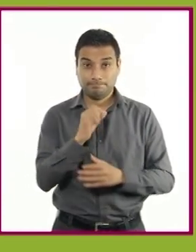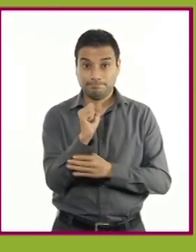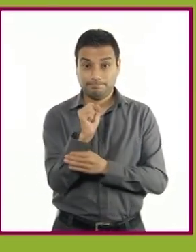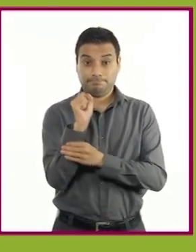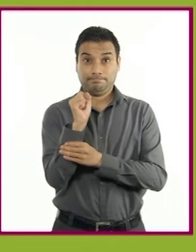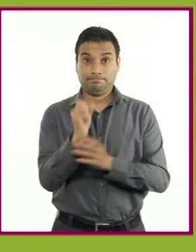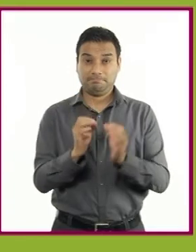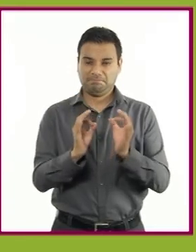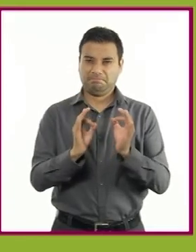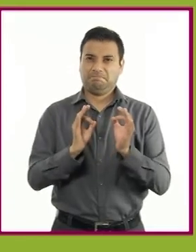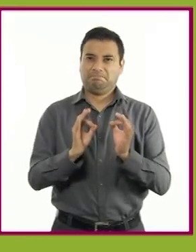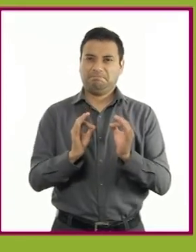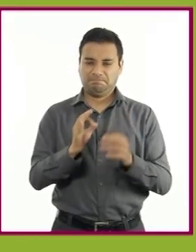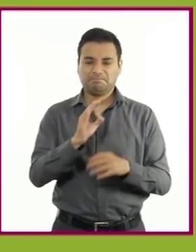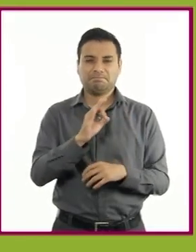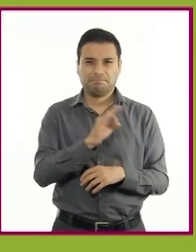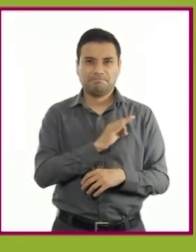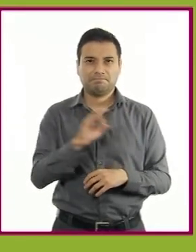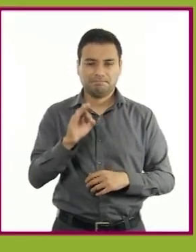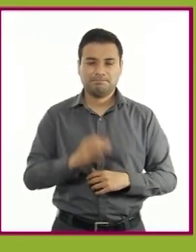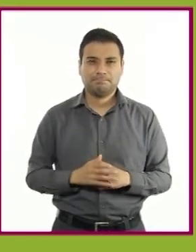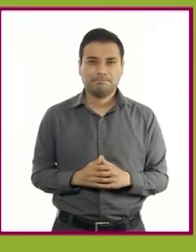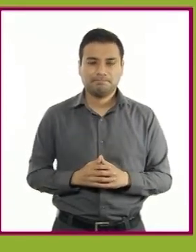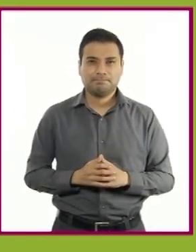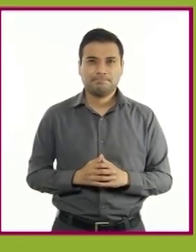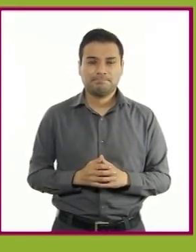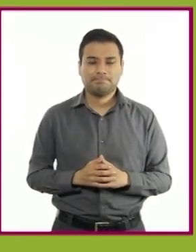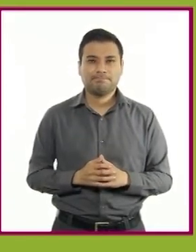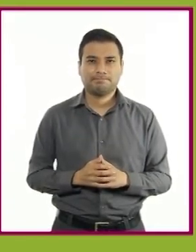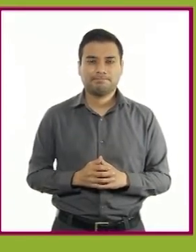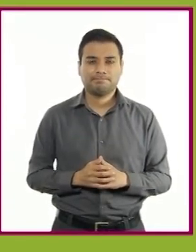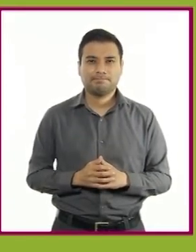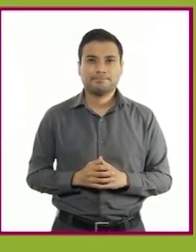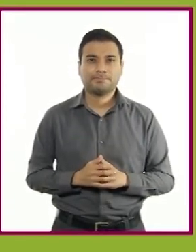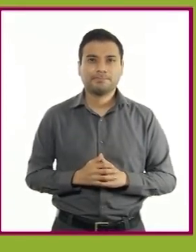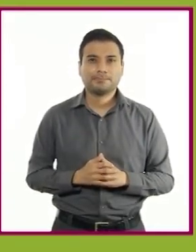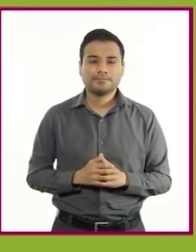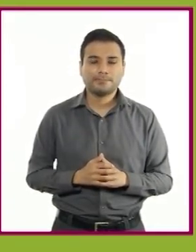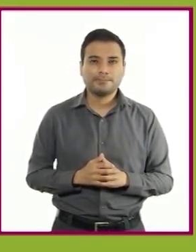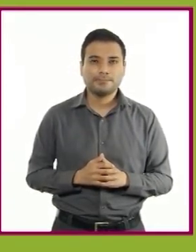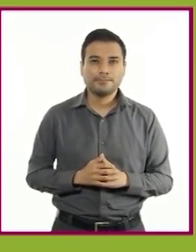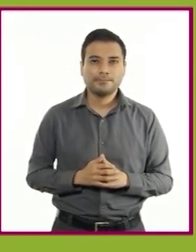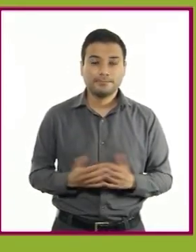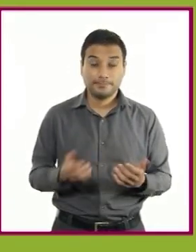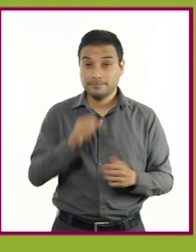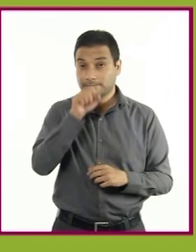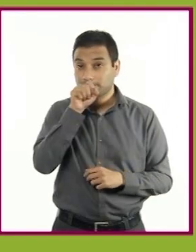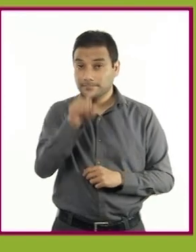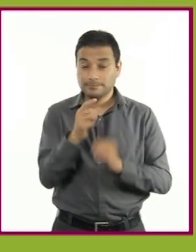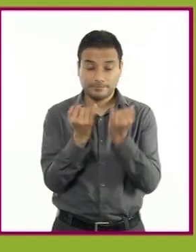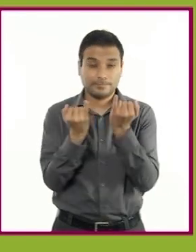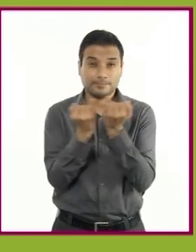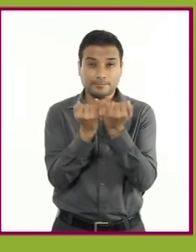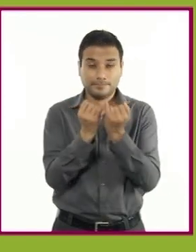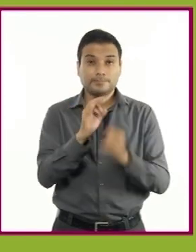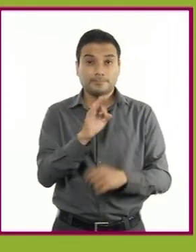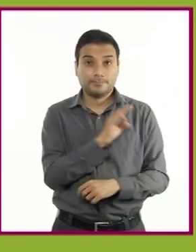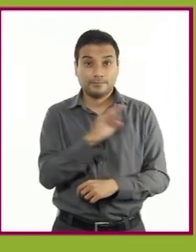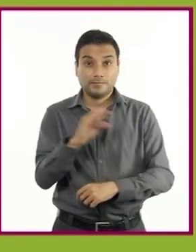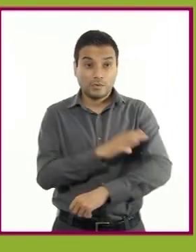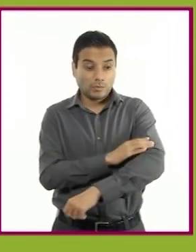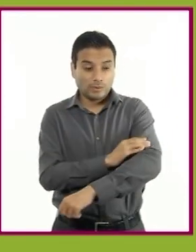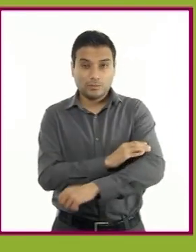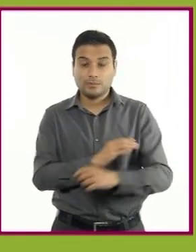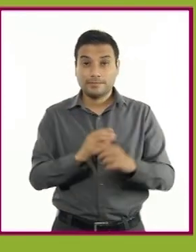mediante el control de las posiciones que realiza el cuerpo en estado de reposo. Realiza contracciones musculares